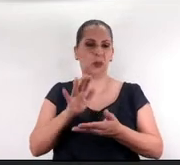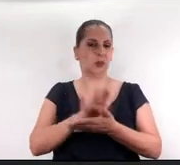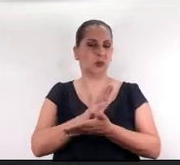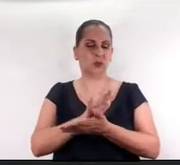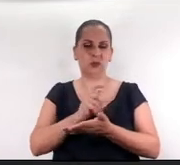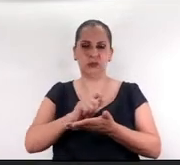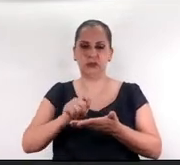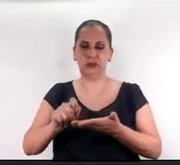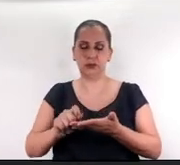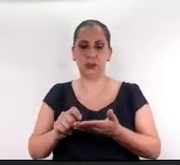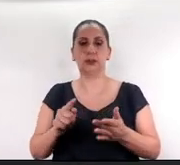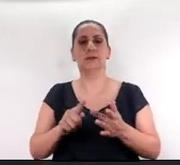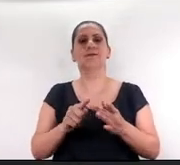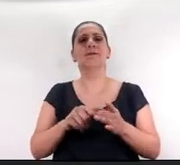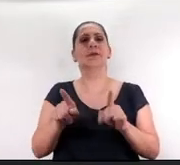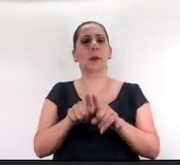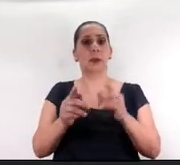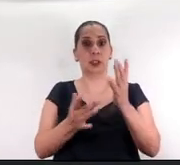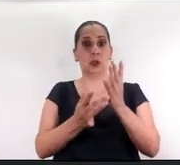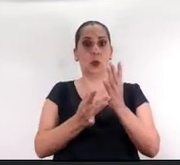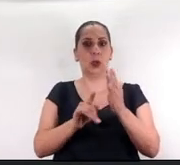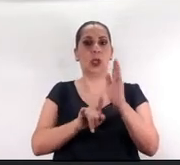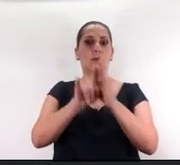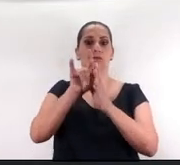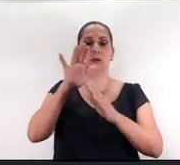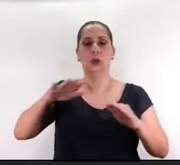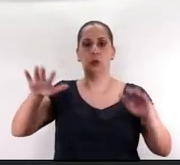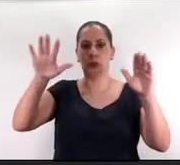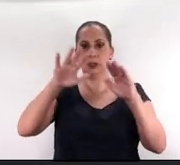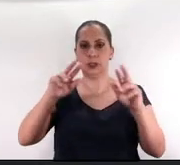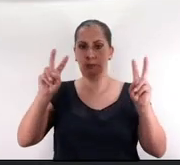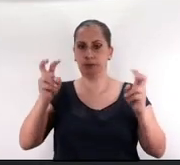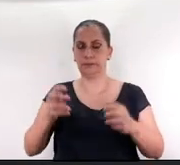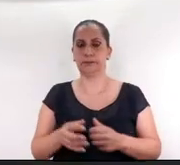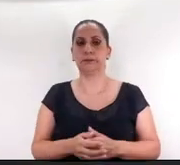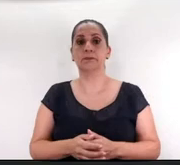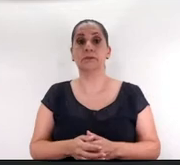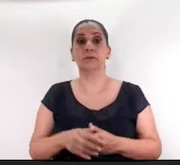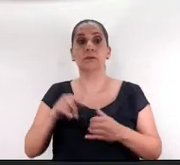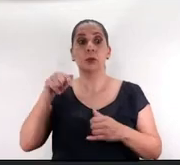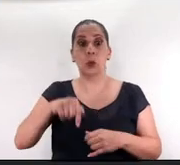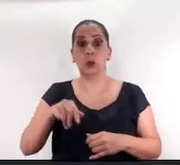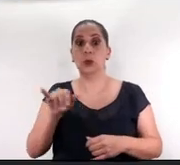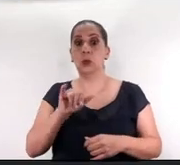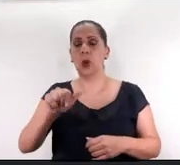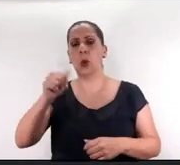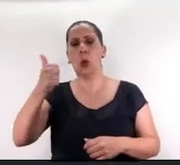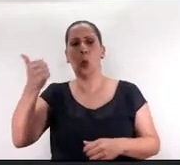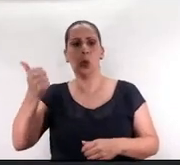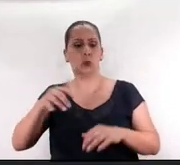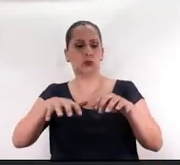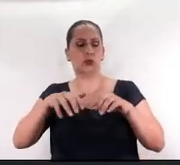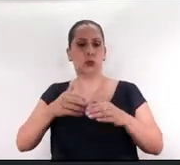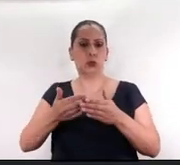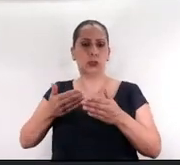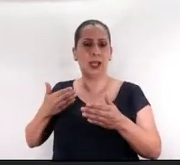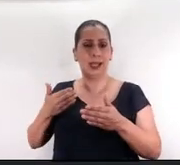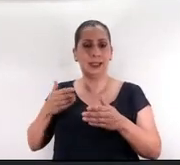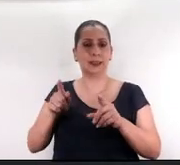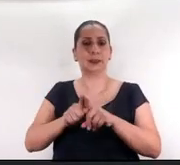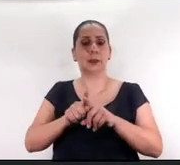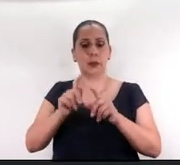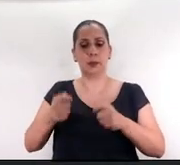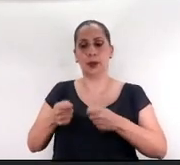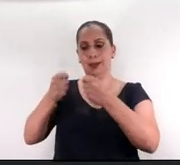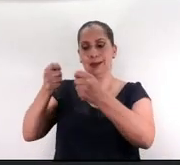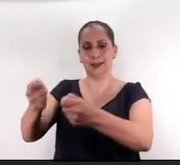incluso el tema aeroespacial. Hoy, al igual que en otros foros, le haremos entrega al candidato